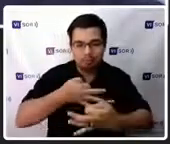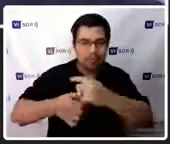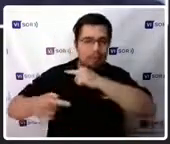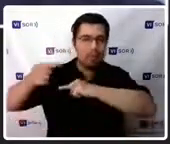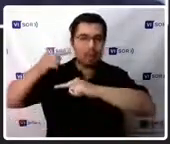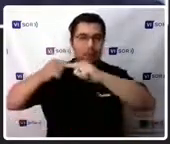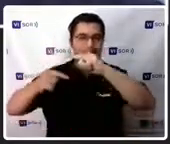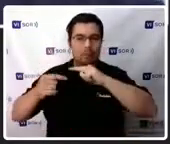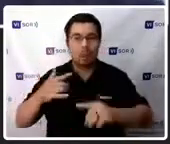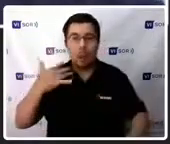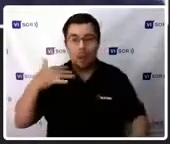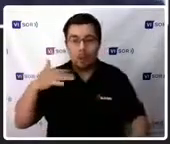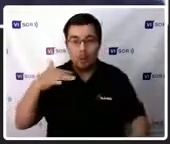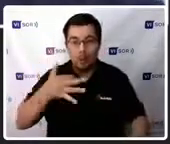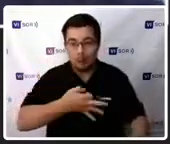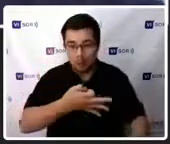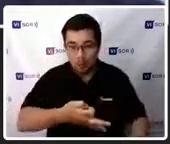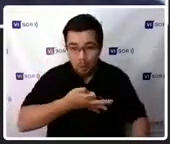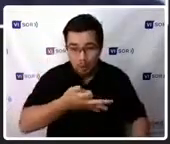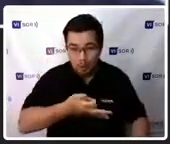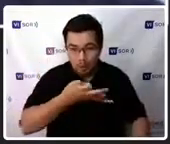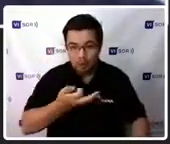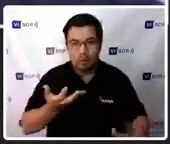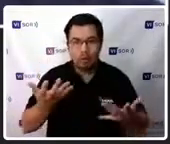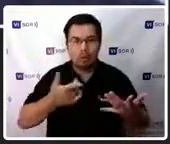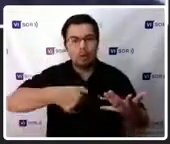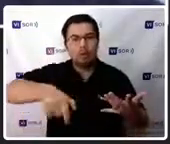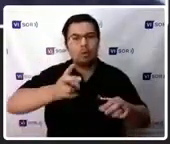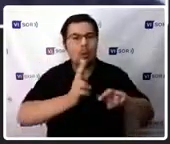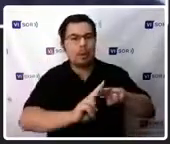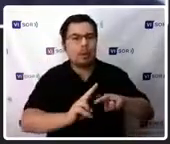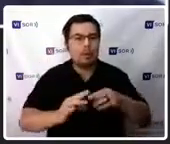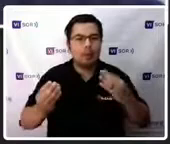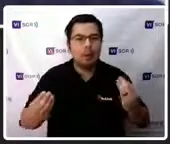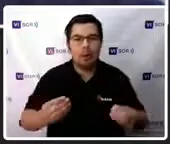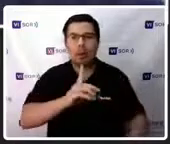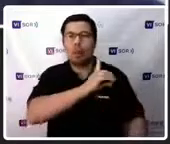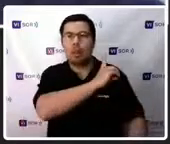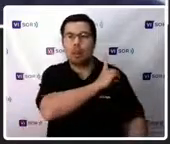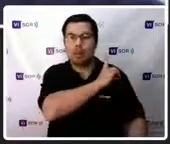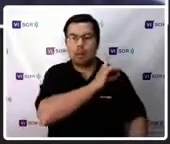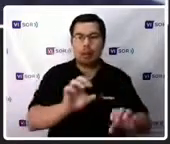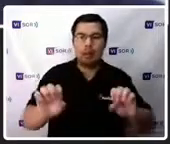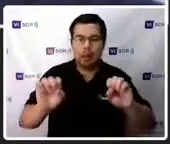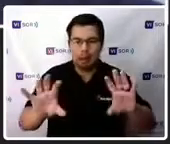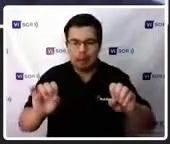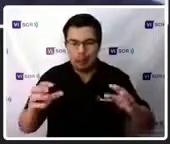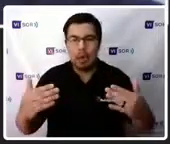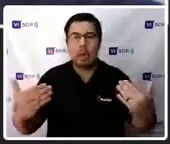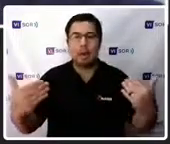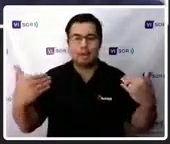tú lo mencionaste, lo que nosotros hacemos en DOC es enseñar en forma práctica, ¿ya?